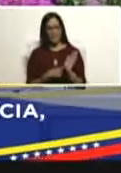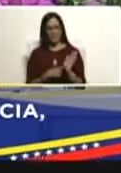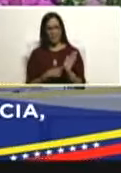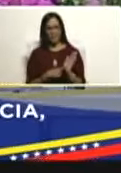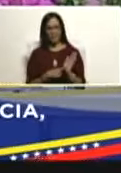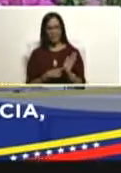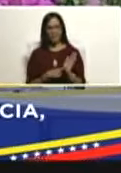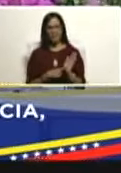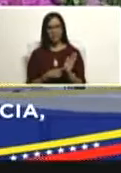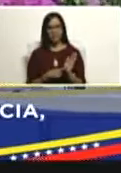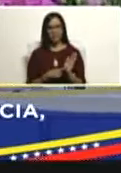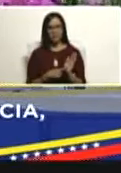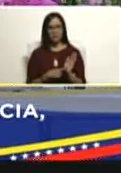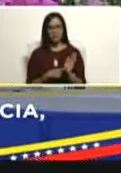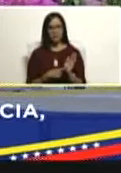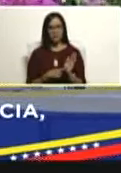de,